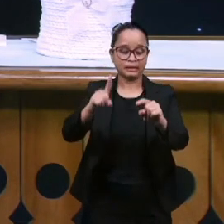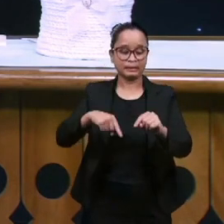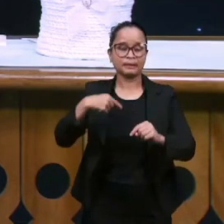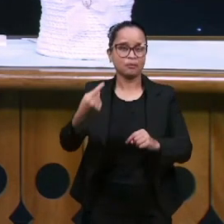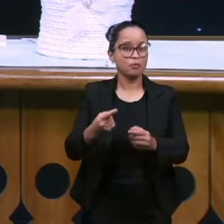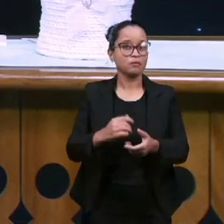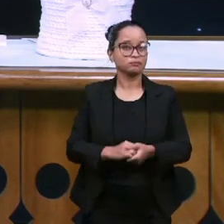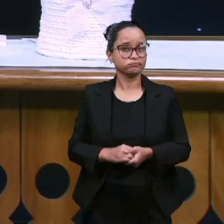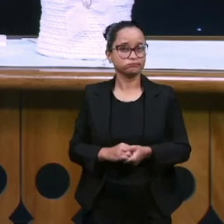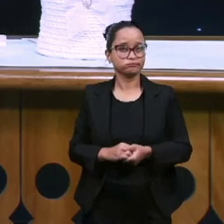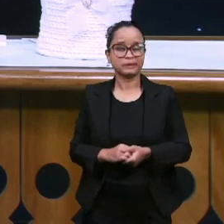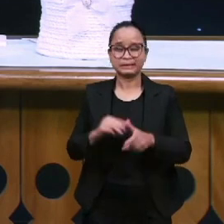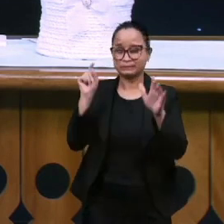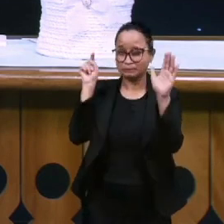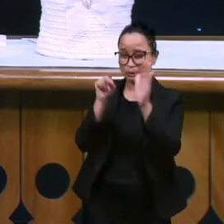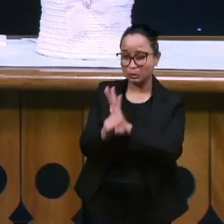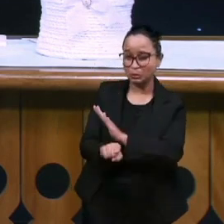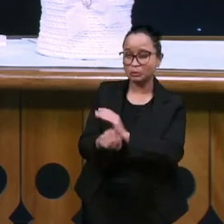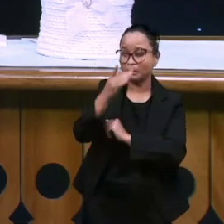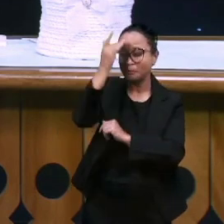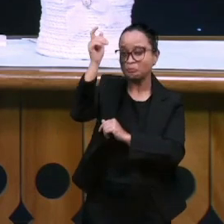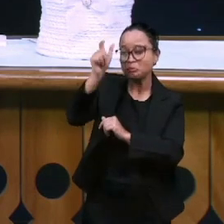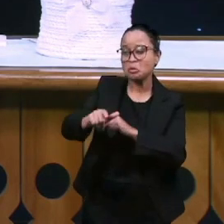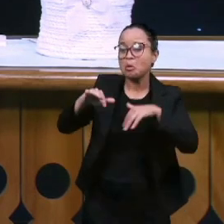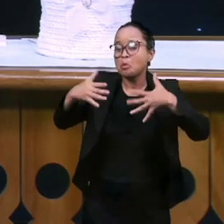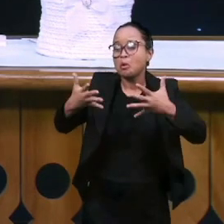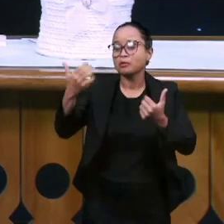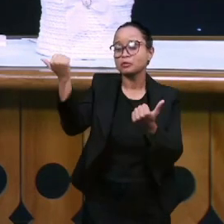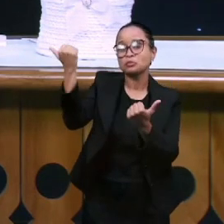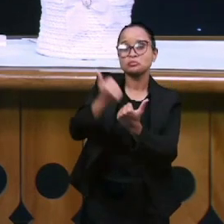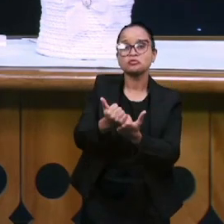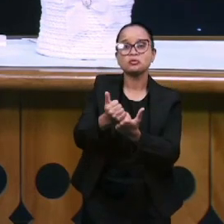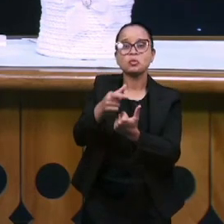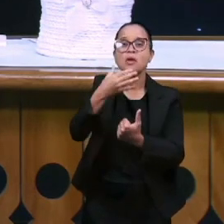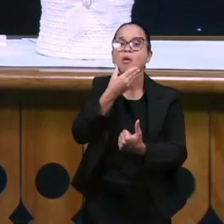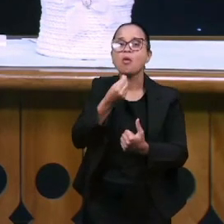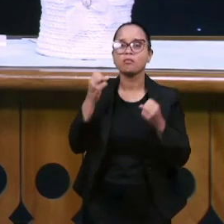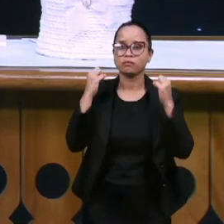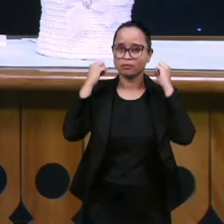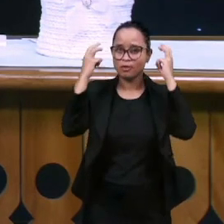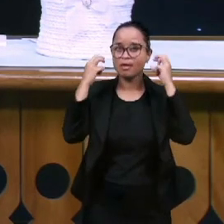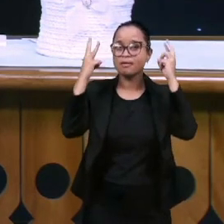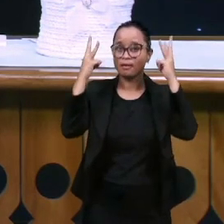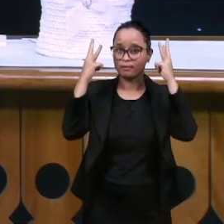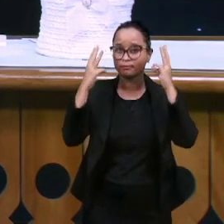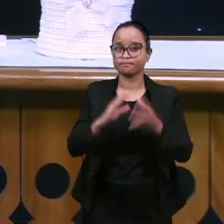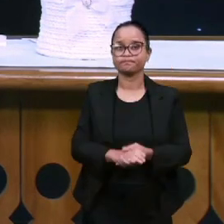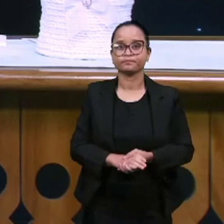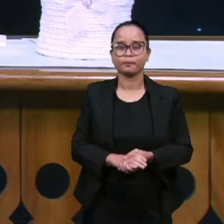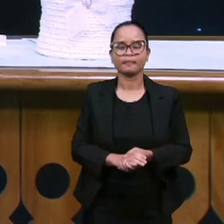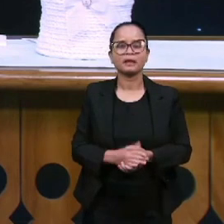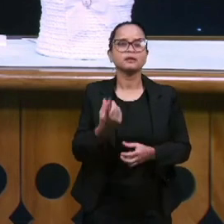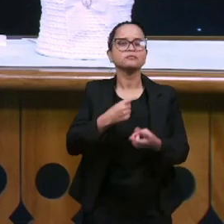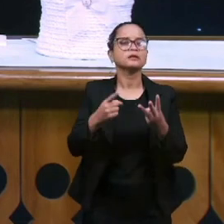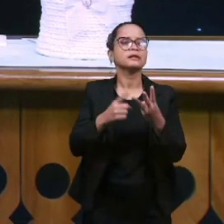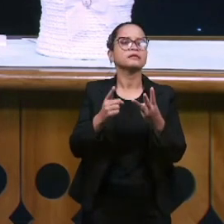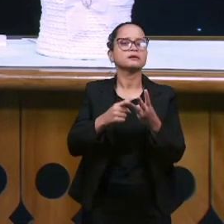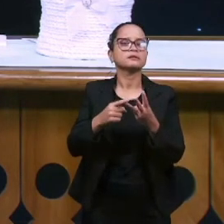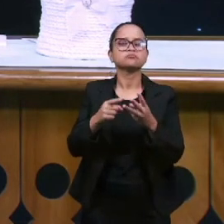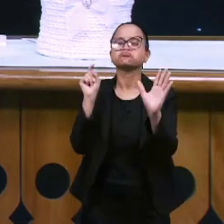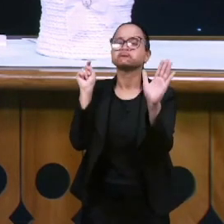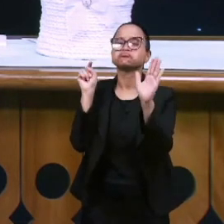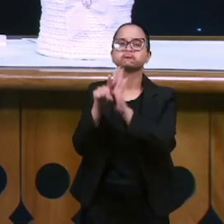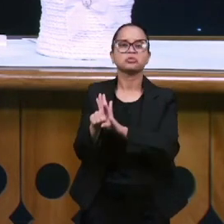Después de plantear la pregunta de quién iba a sustituir a Moisés ahora, nosotros vemos una tercera